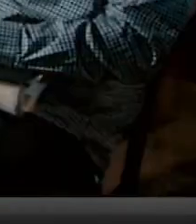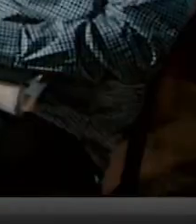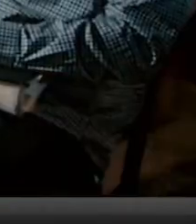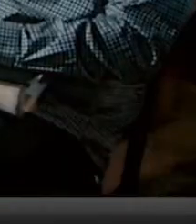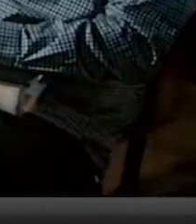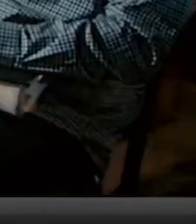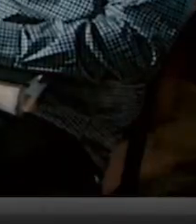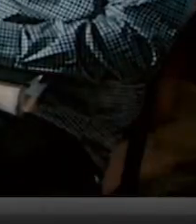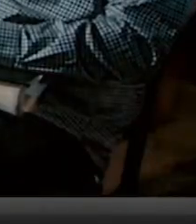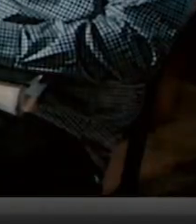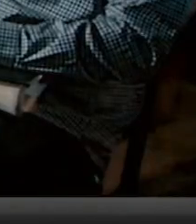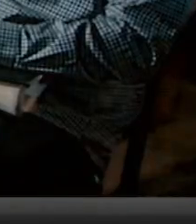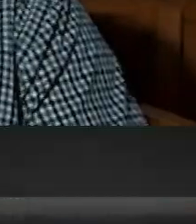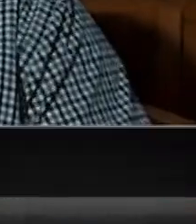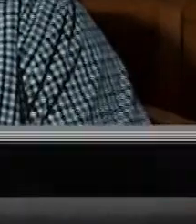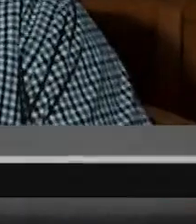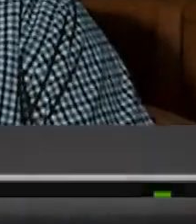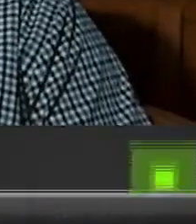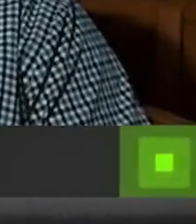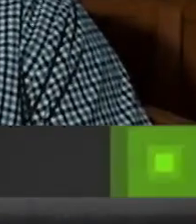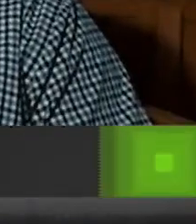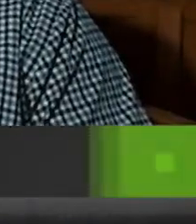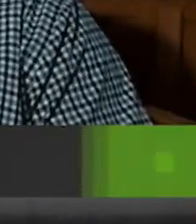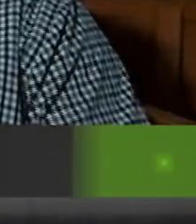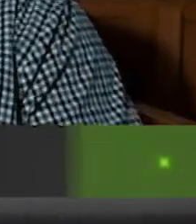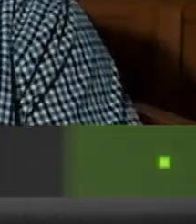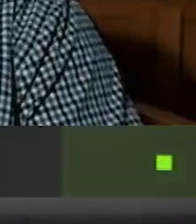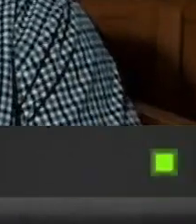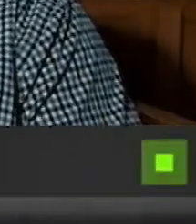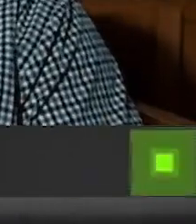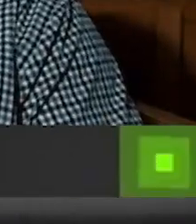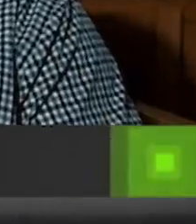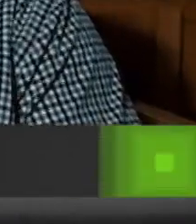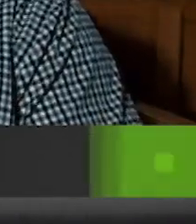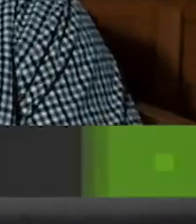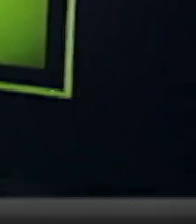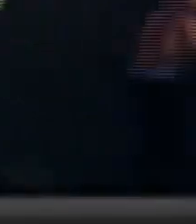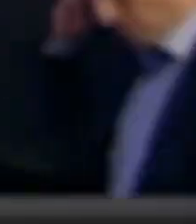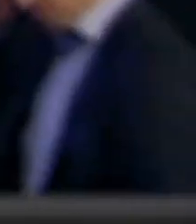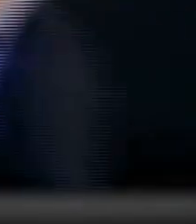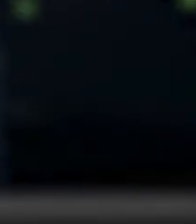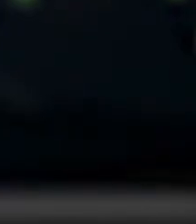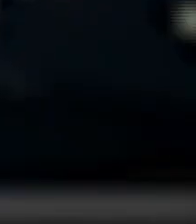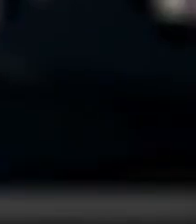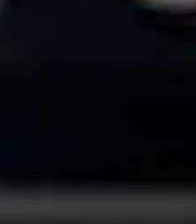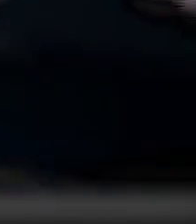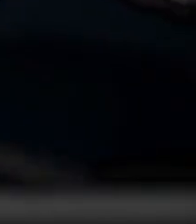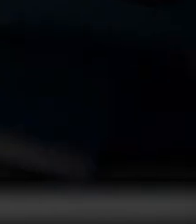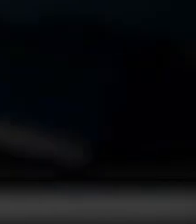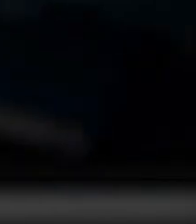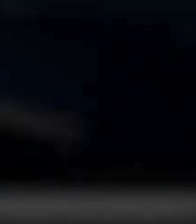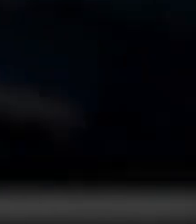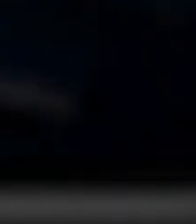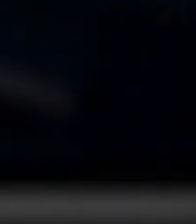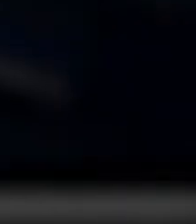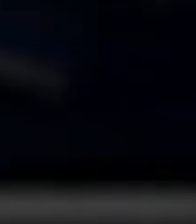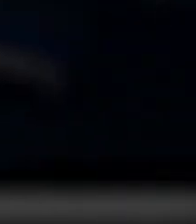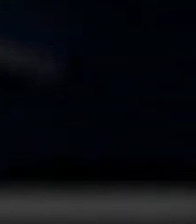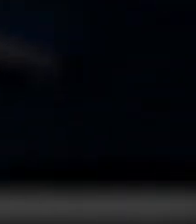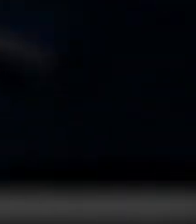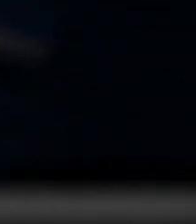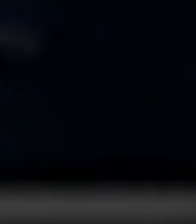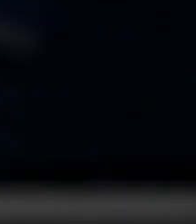por vender drogas, por secuestro, robo a mano armada, todo lo que puedes imaginar. RT Reporta, los lunes